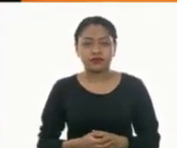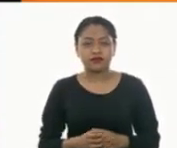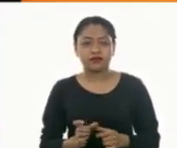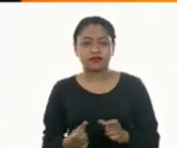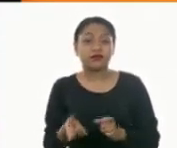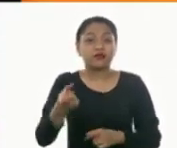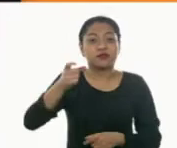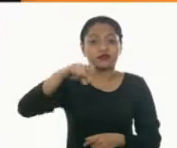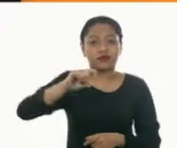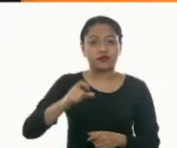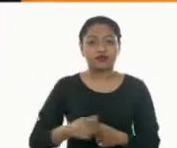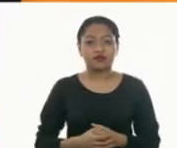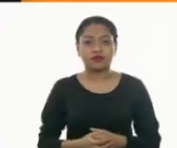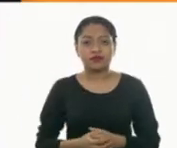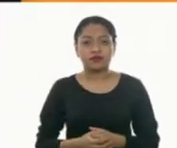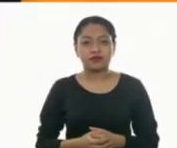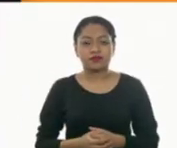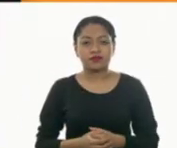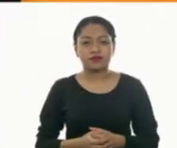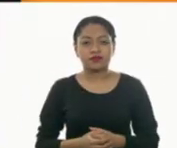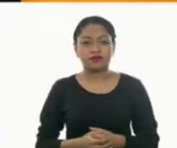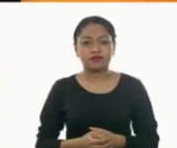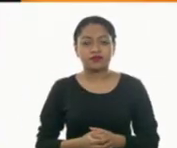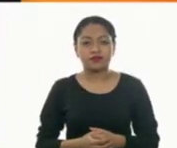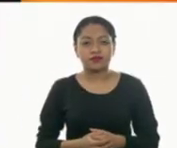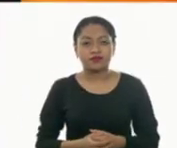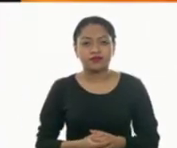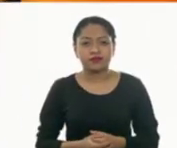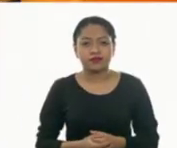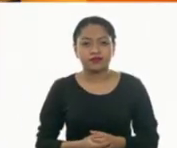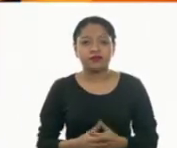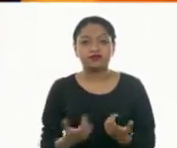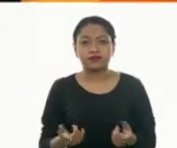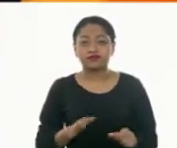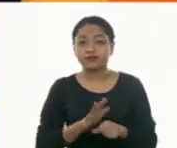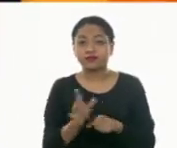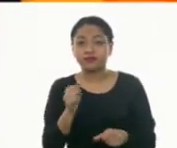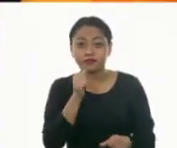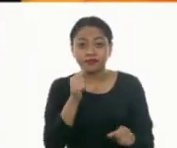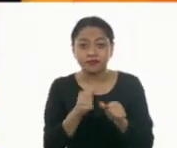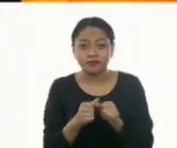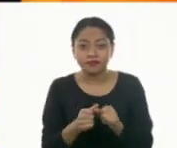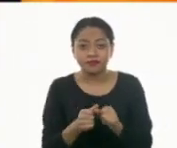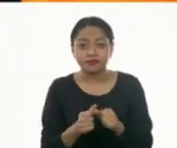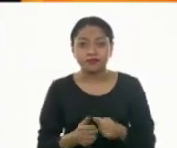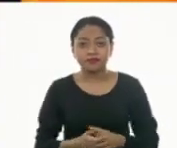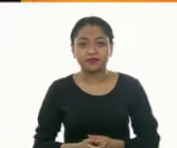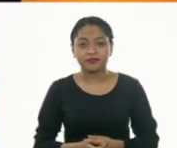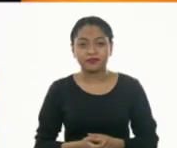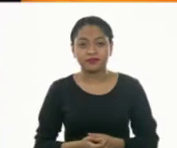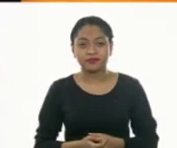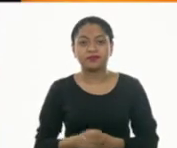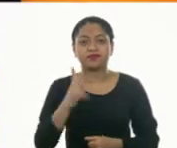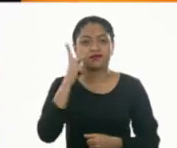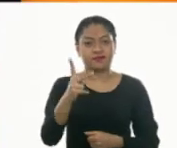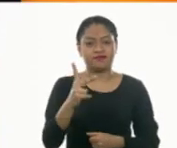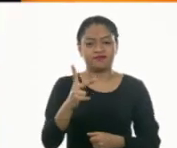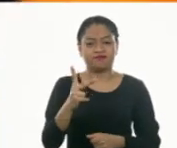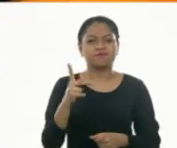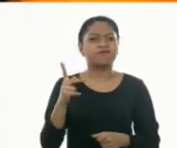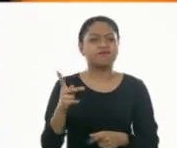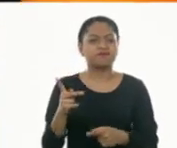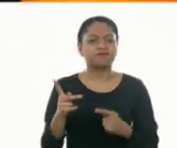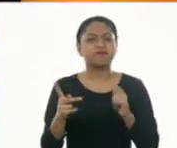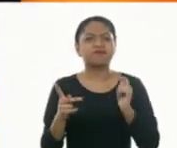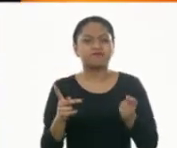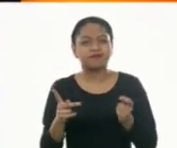Ah, ok. Pero yo le decido poner así. ¿Qué es la? ¿De qué? De papá. Eso,